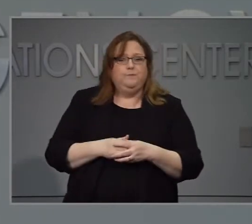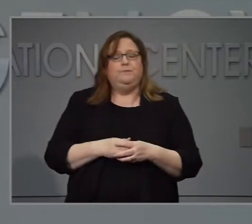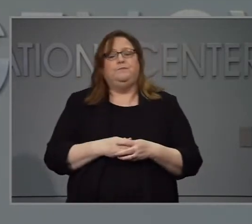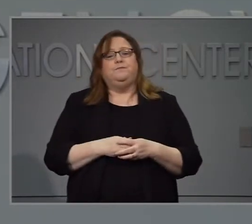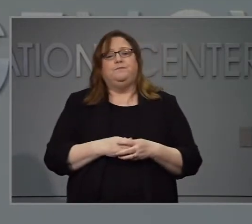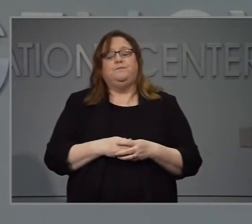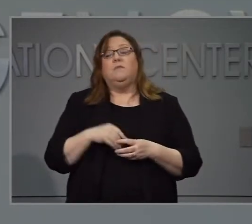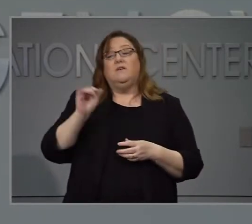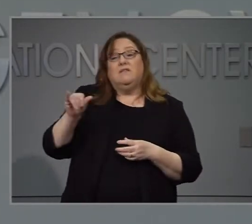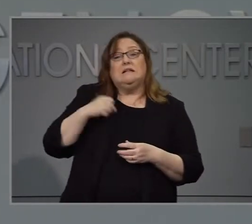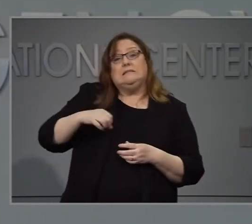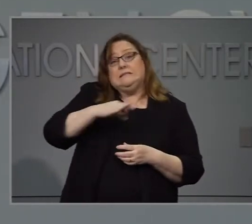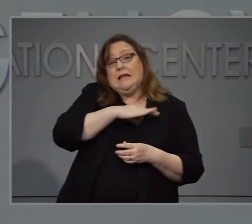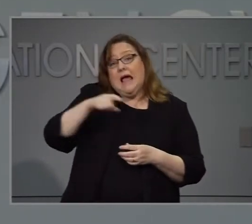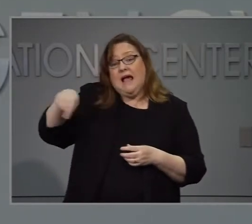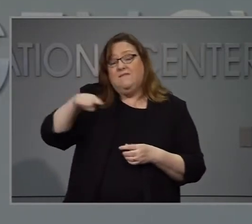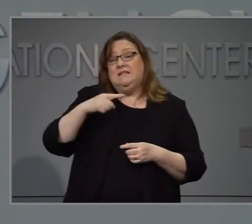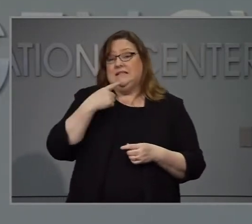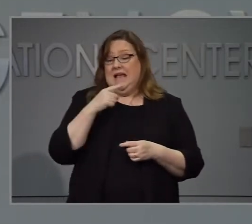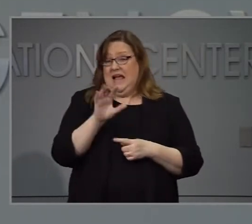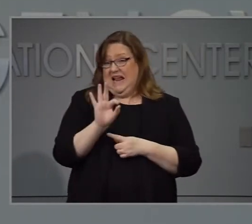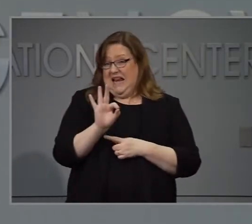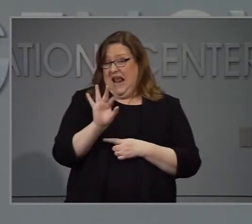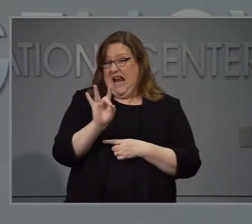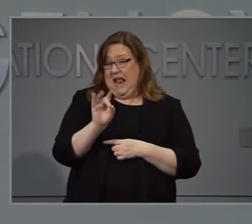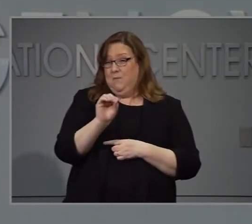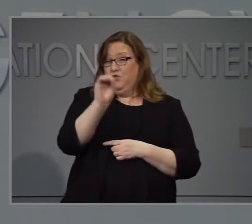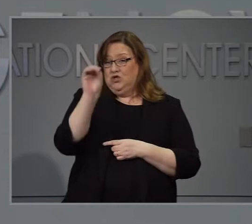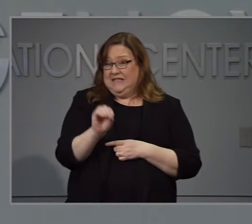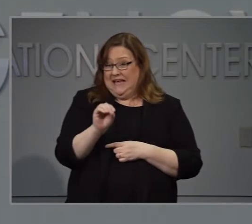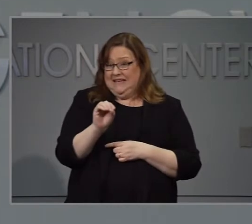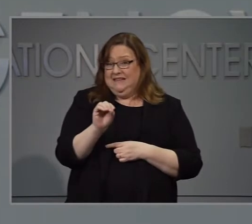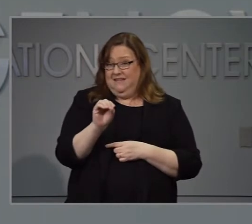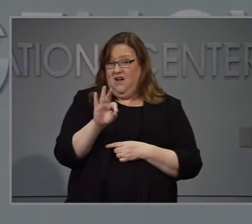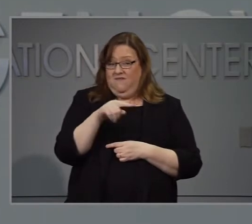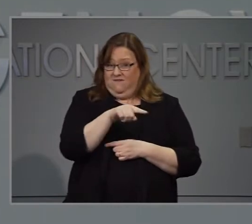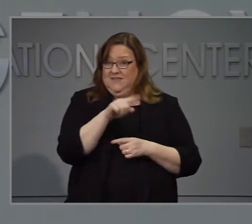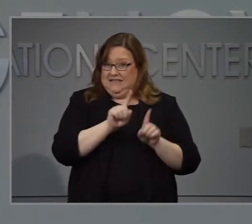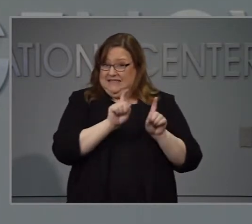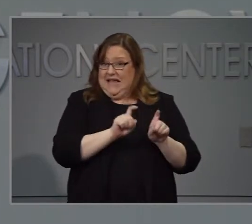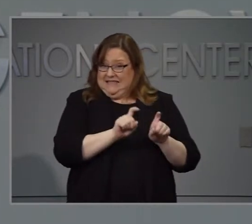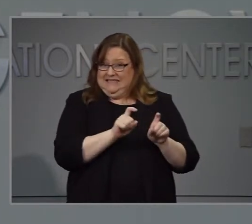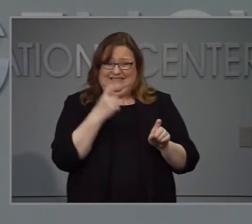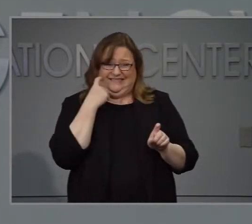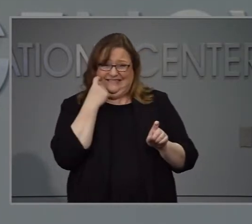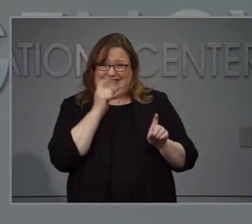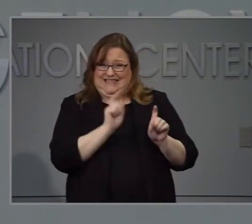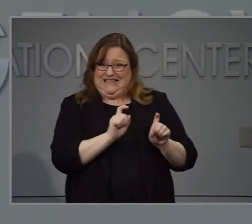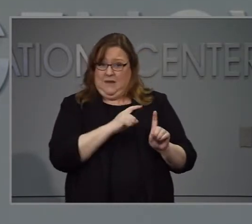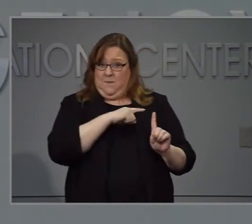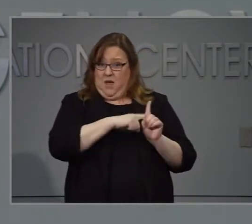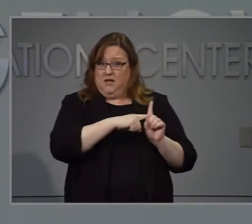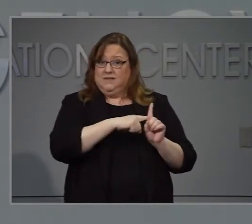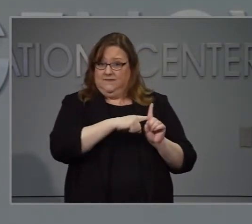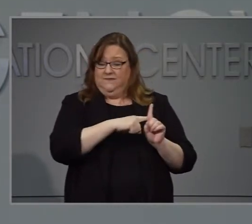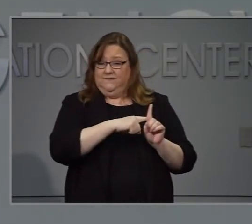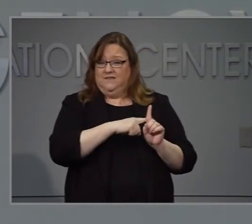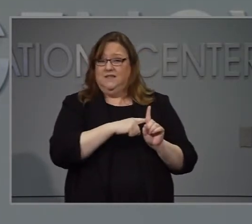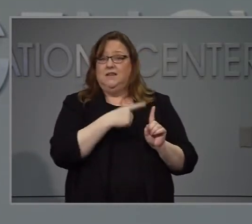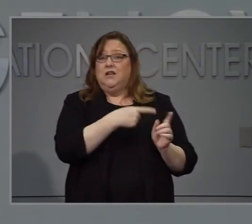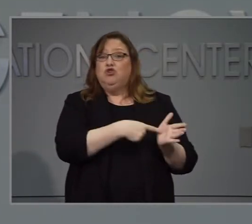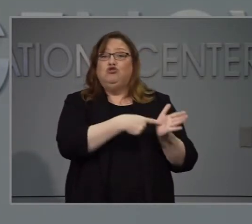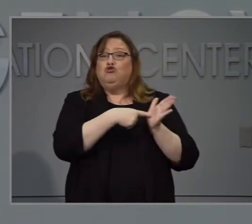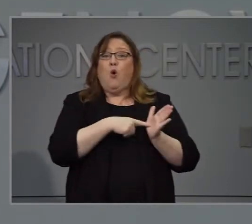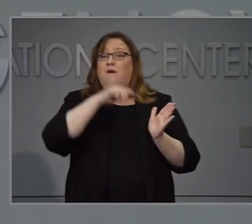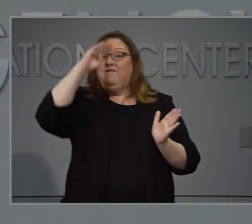nuestro personal médico en las prisiones que aproximadamente el 98% de los que resultaron positivos no